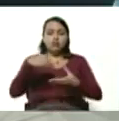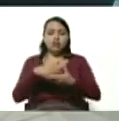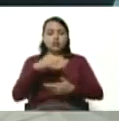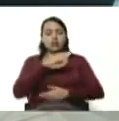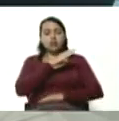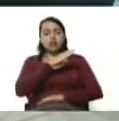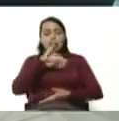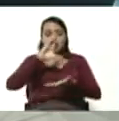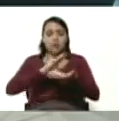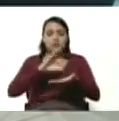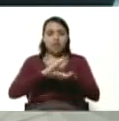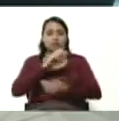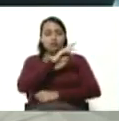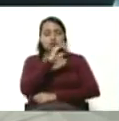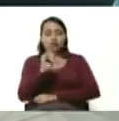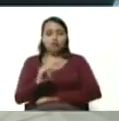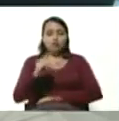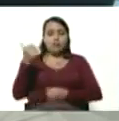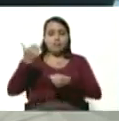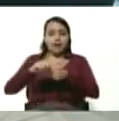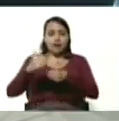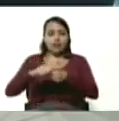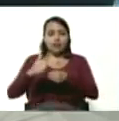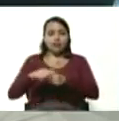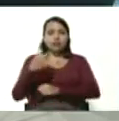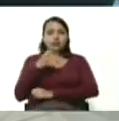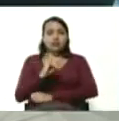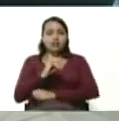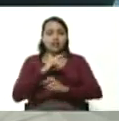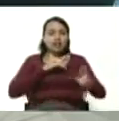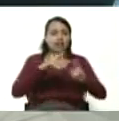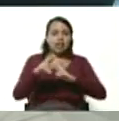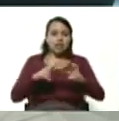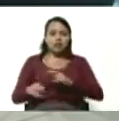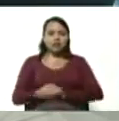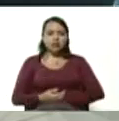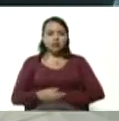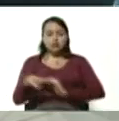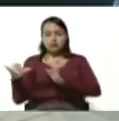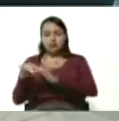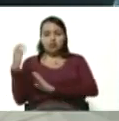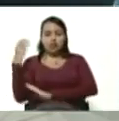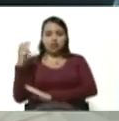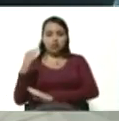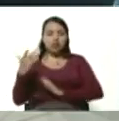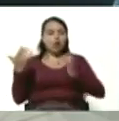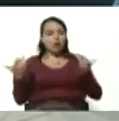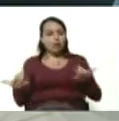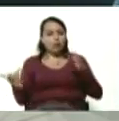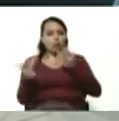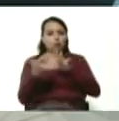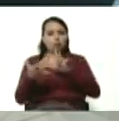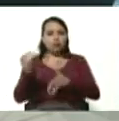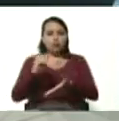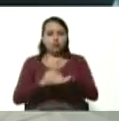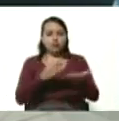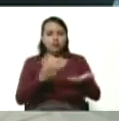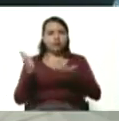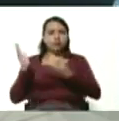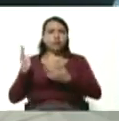Maracaibo, y que tiene un genoma en particular, tomando en cuenta lo que ha sido la cercanía con Colombia. Volvemos a escucharlo, vicepresidente. Adelante.